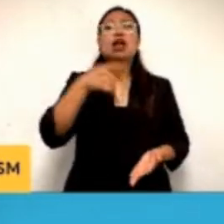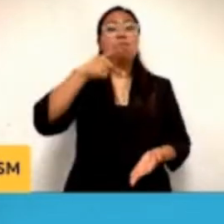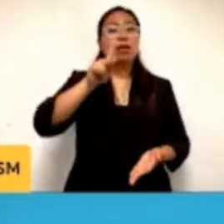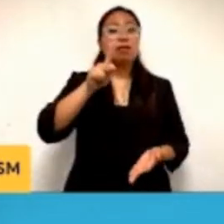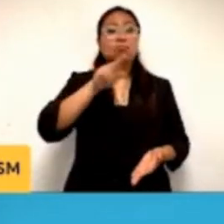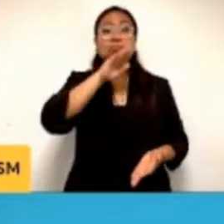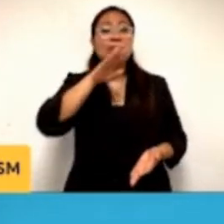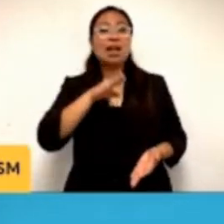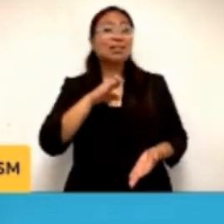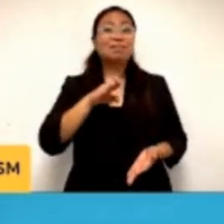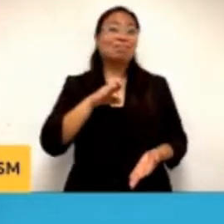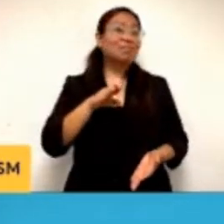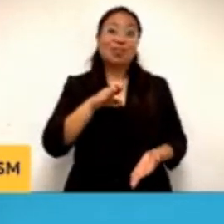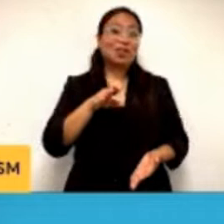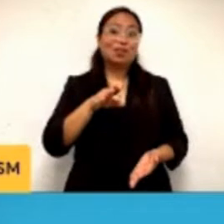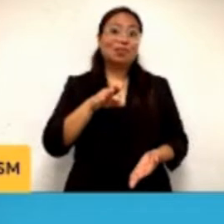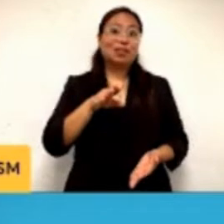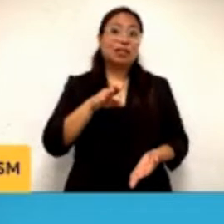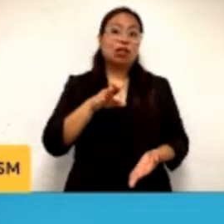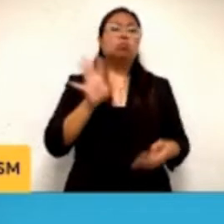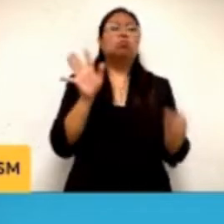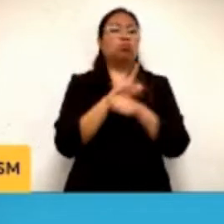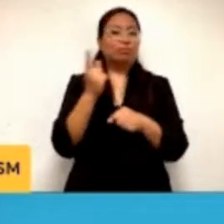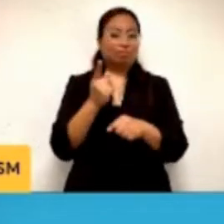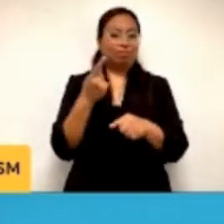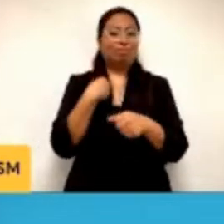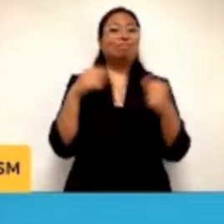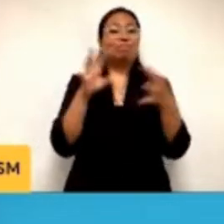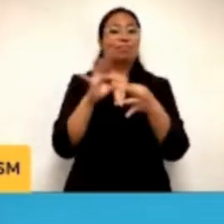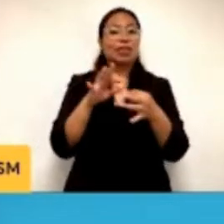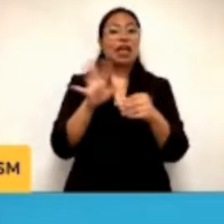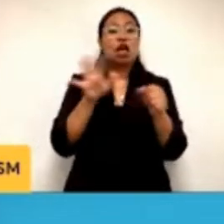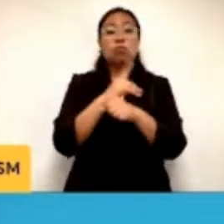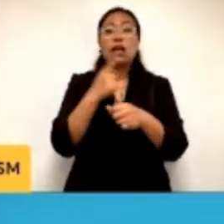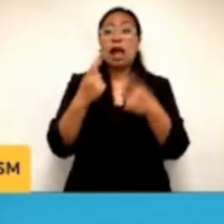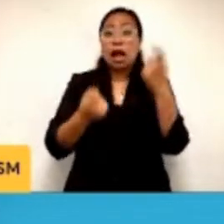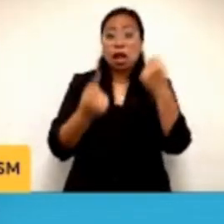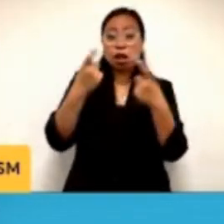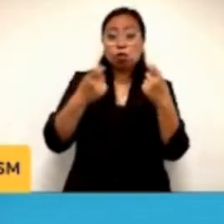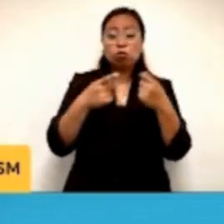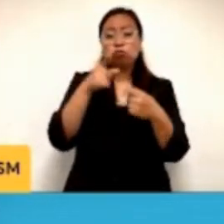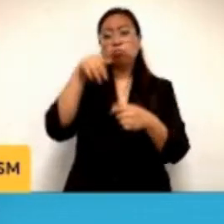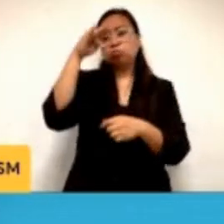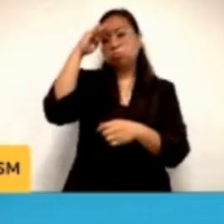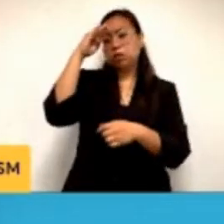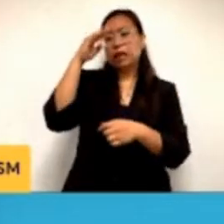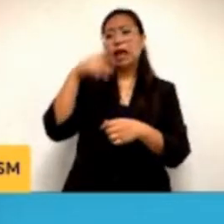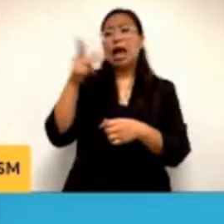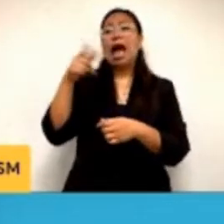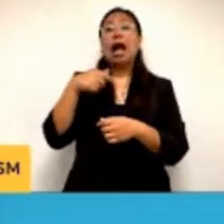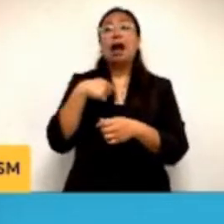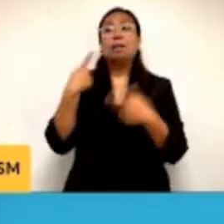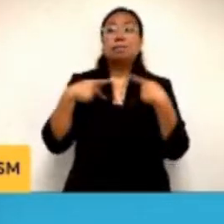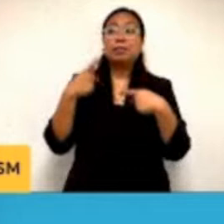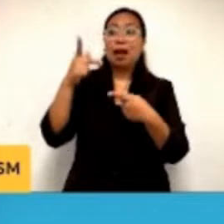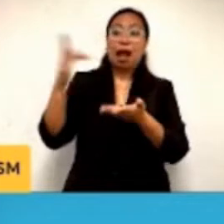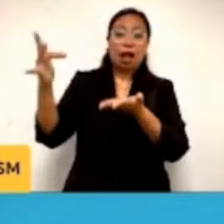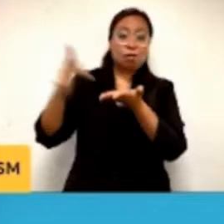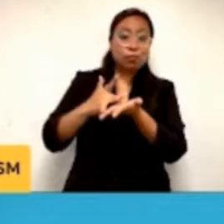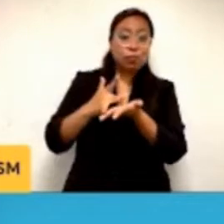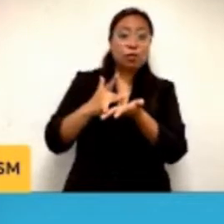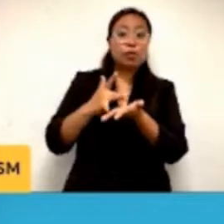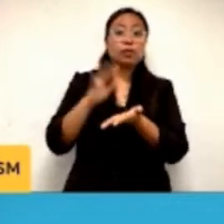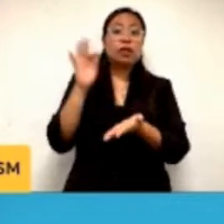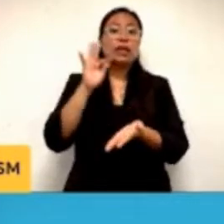malo. ¿A qué quiero llegar? Muchas veces por palancas creemos que tengo que tener